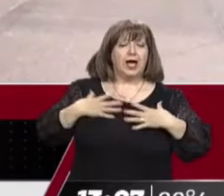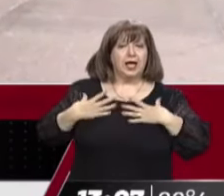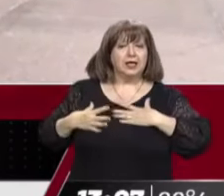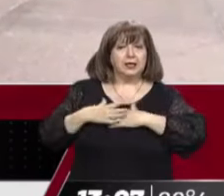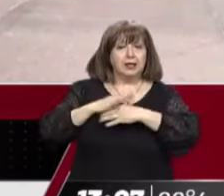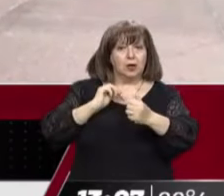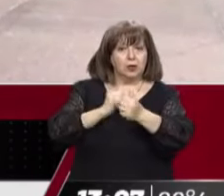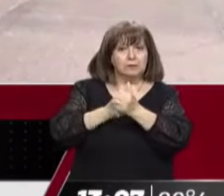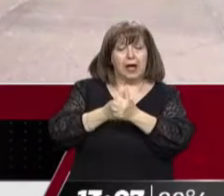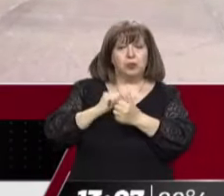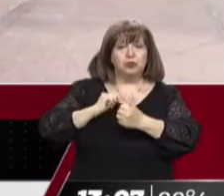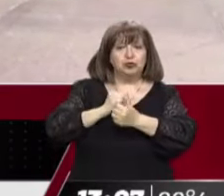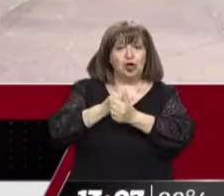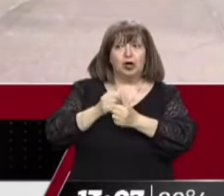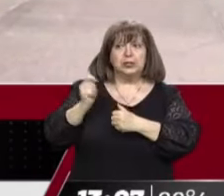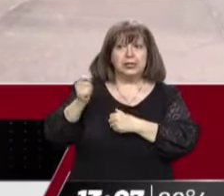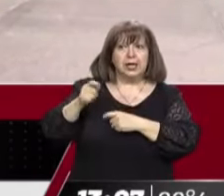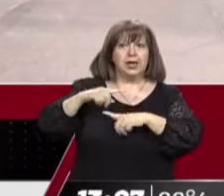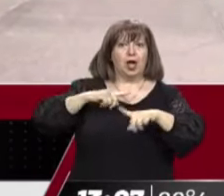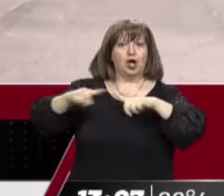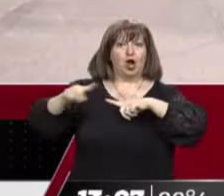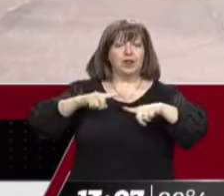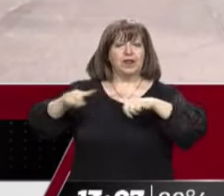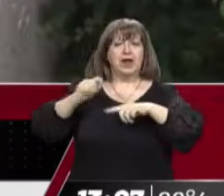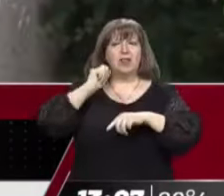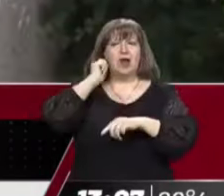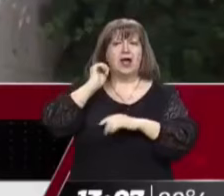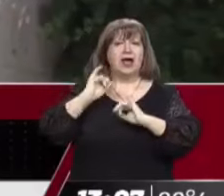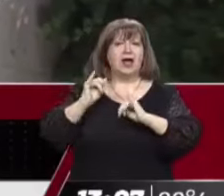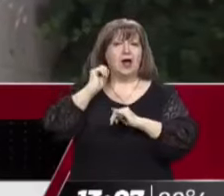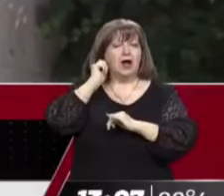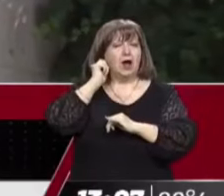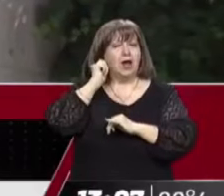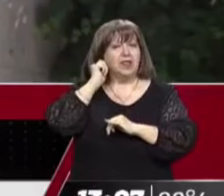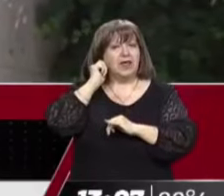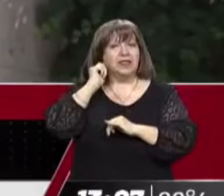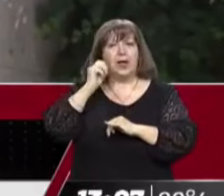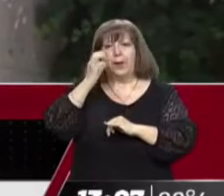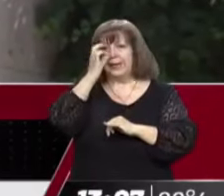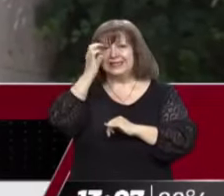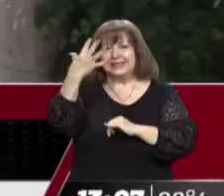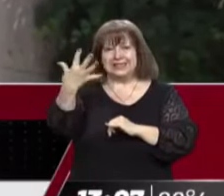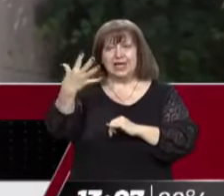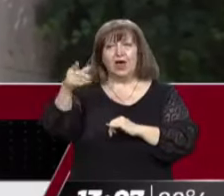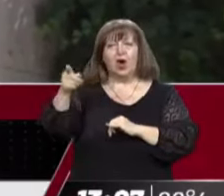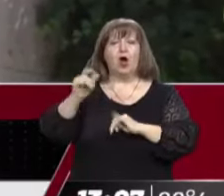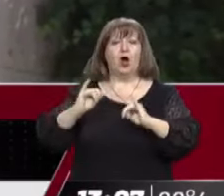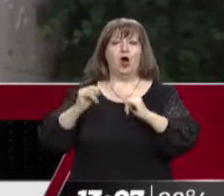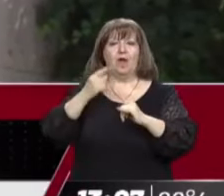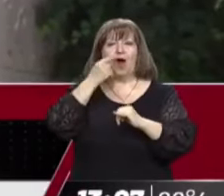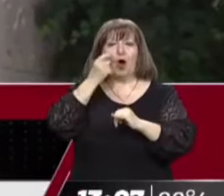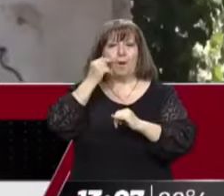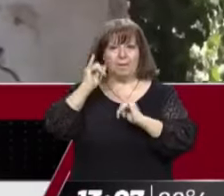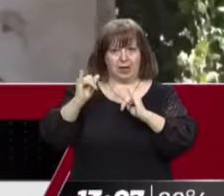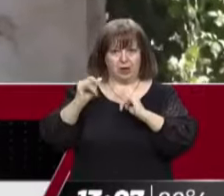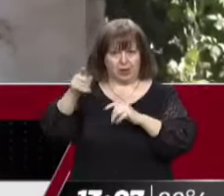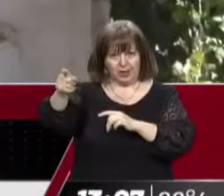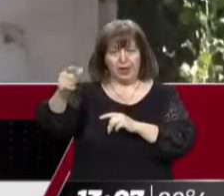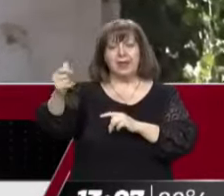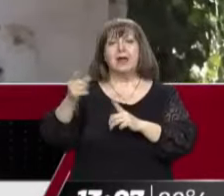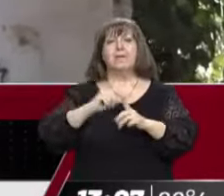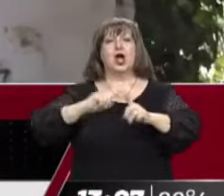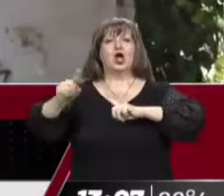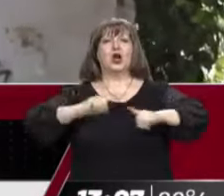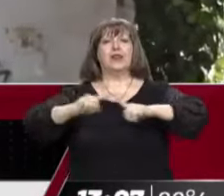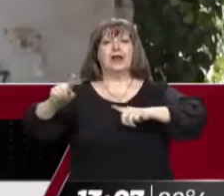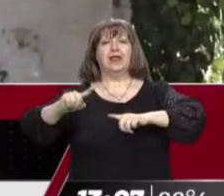persona. Esta persona sería el coordinador, un hombre de 25 años, el coordinador, digamos, del juego, y también porque normalmente hay un coordinador o